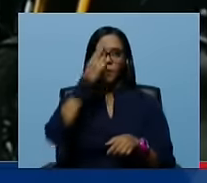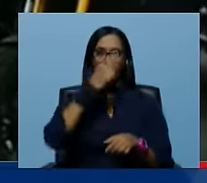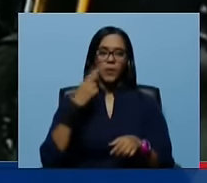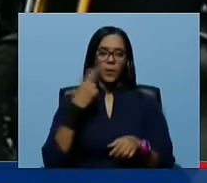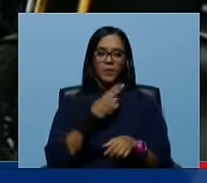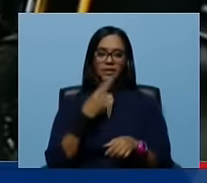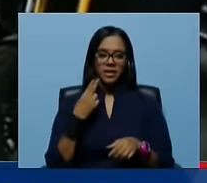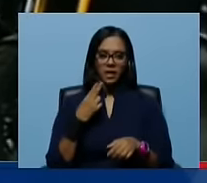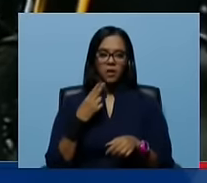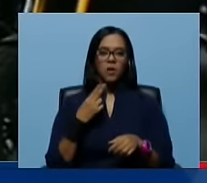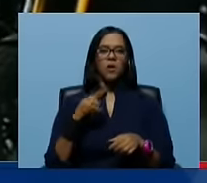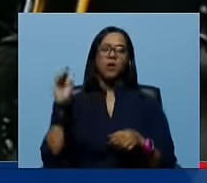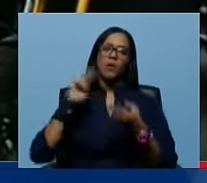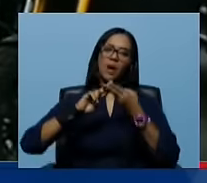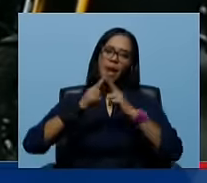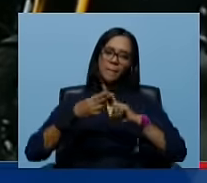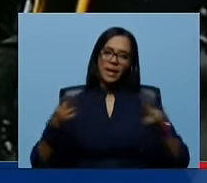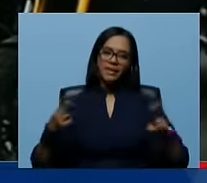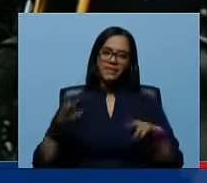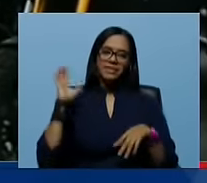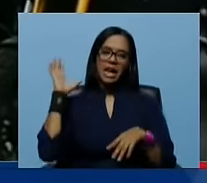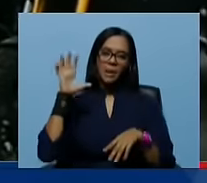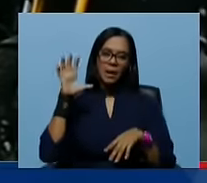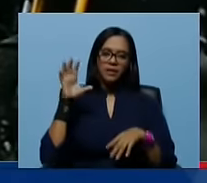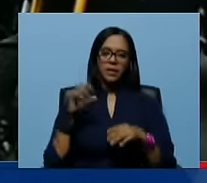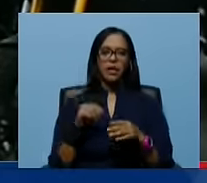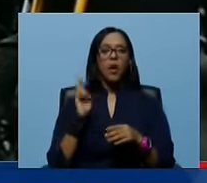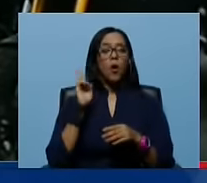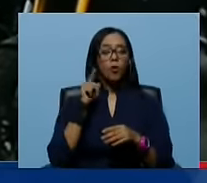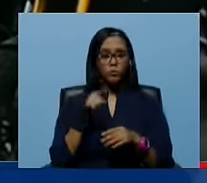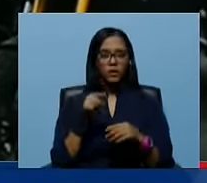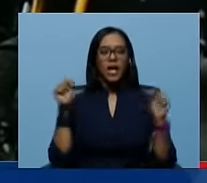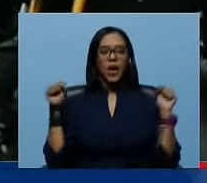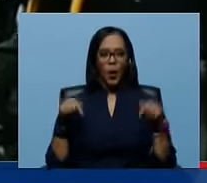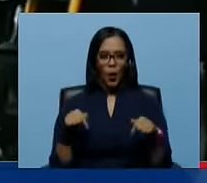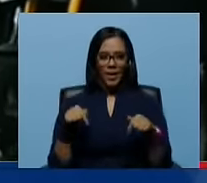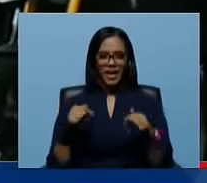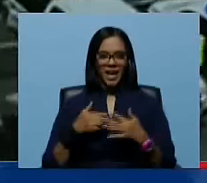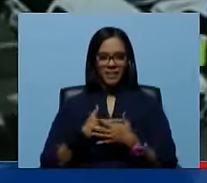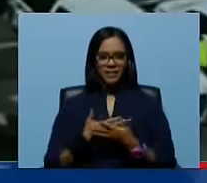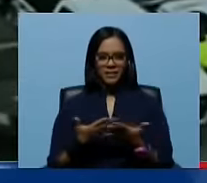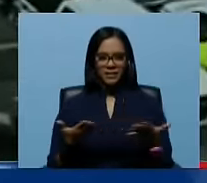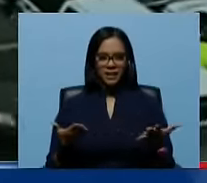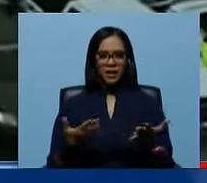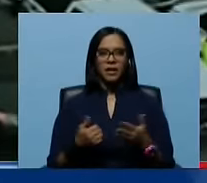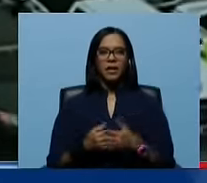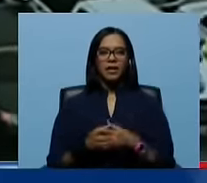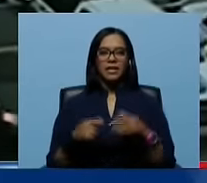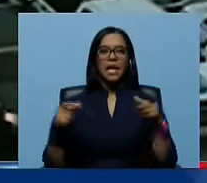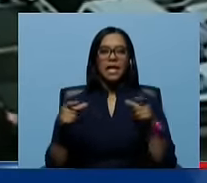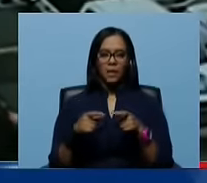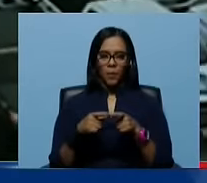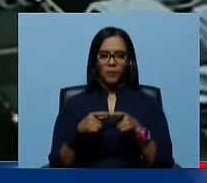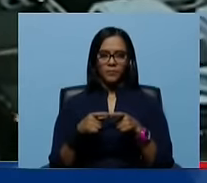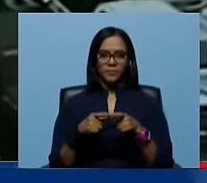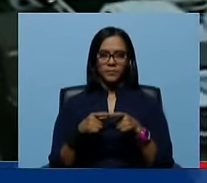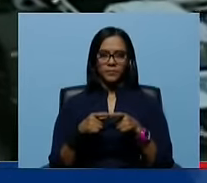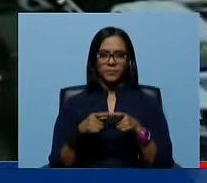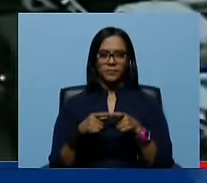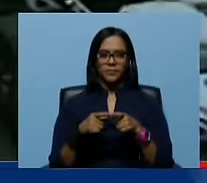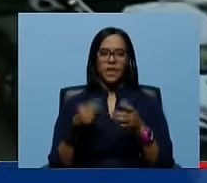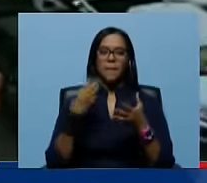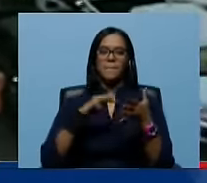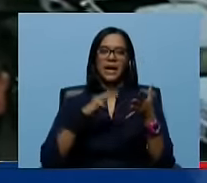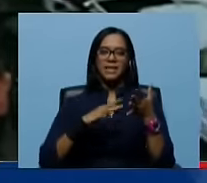comprometidos con la paz de la patria. Usted hoy hace entrega de equipos, de